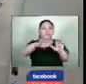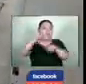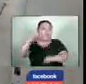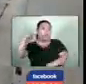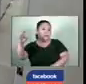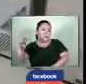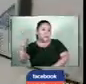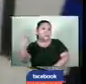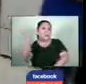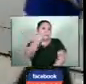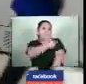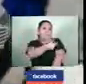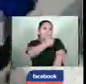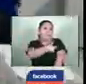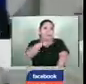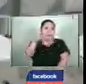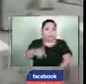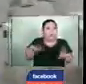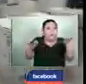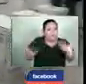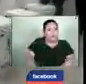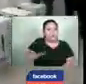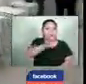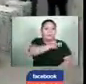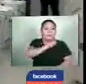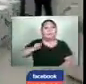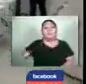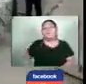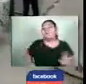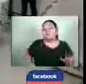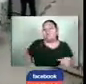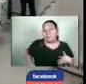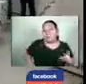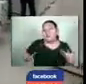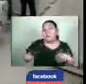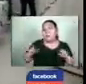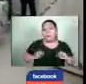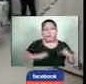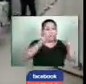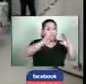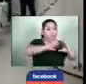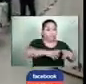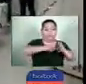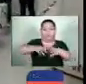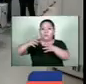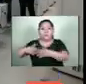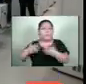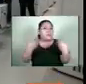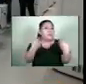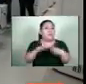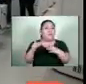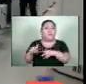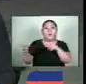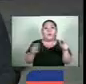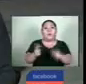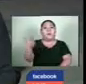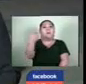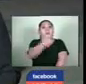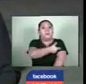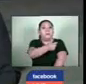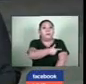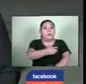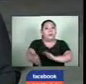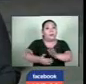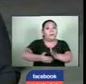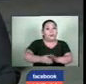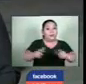aplicadas, con lo cual ahora El Salvador no solo tiene abiertos todos los grupos etarios para la vacunación a partir de los 6 años, sino que también está